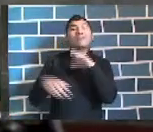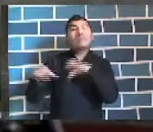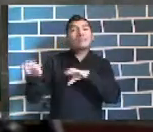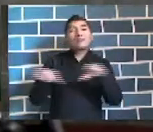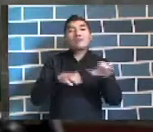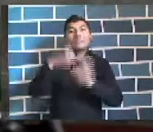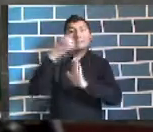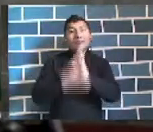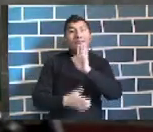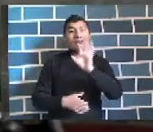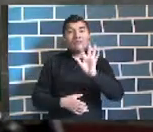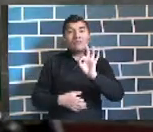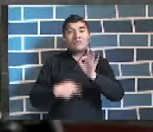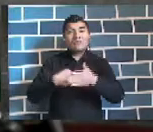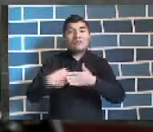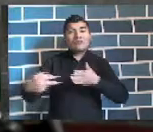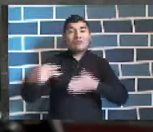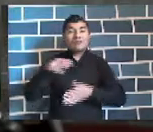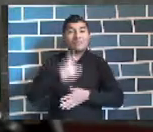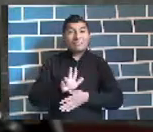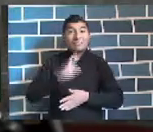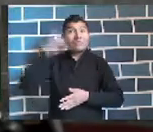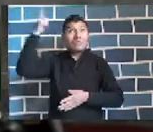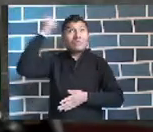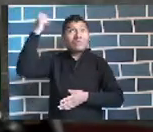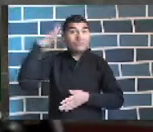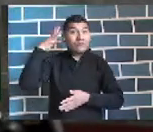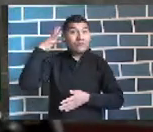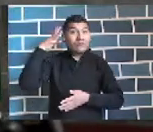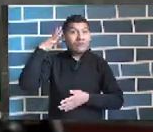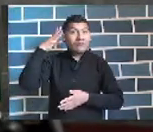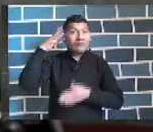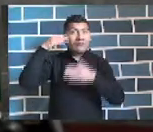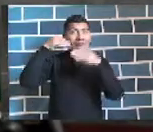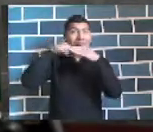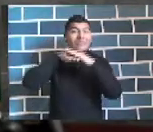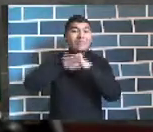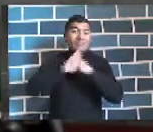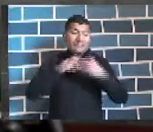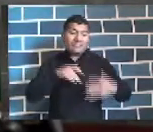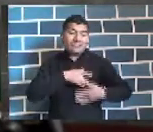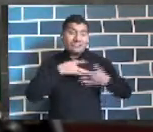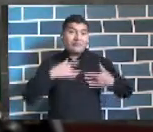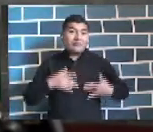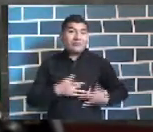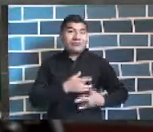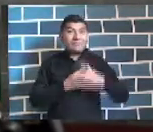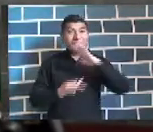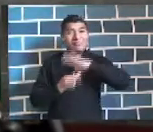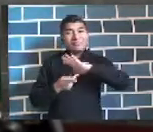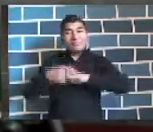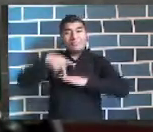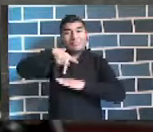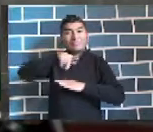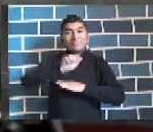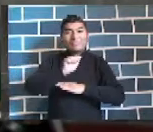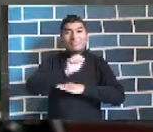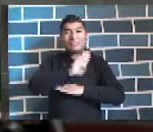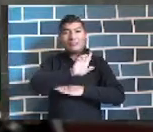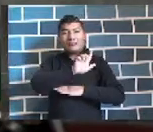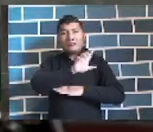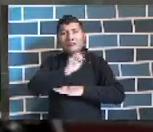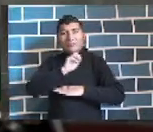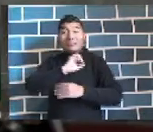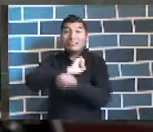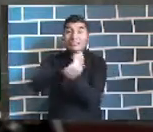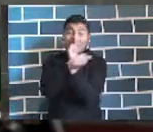Hechos 9:3. La luz penetró en el corazón de Pablo y lo